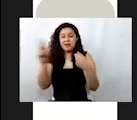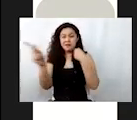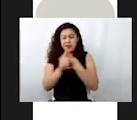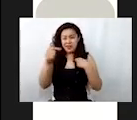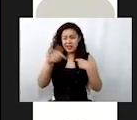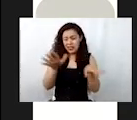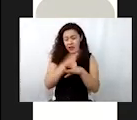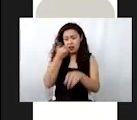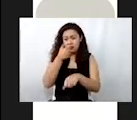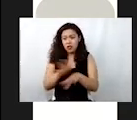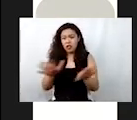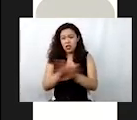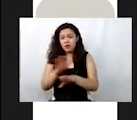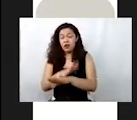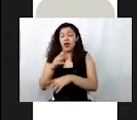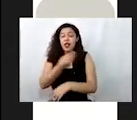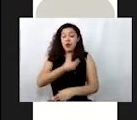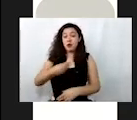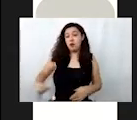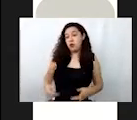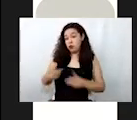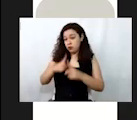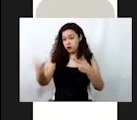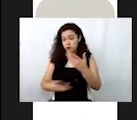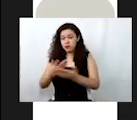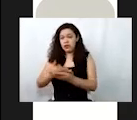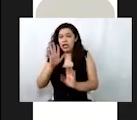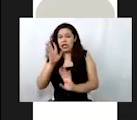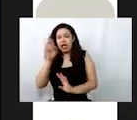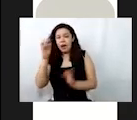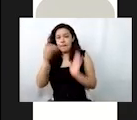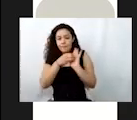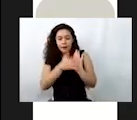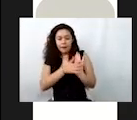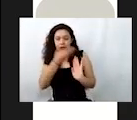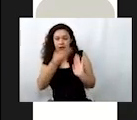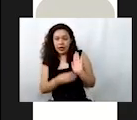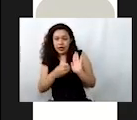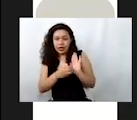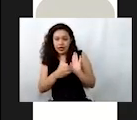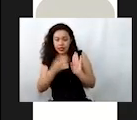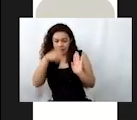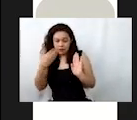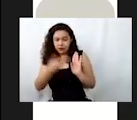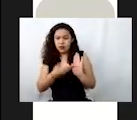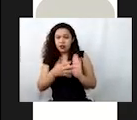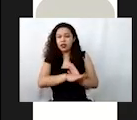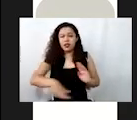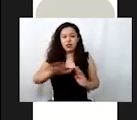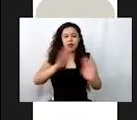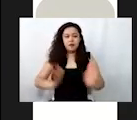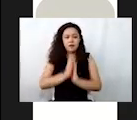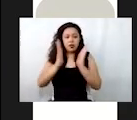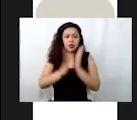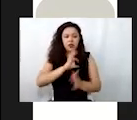asegurándonos de que el Plan Municipal de Desarrollo al menos contemple esto, entre muchos otros espacios en los que se puede participar,